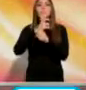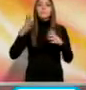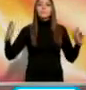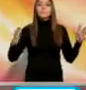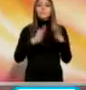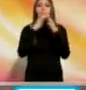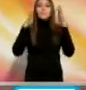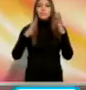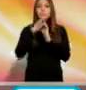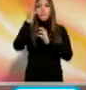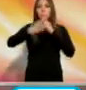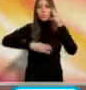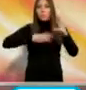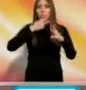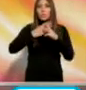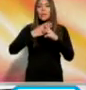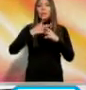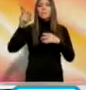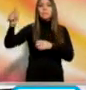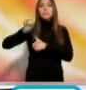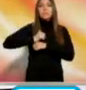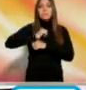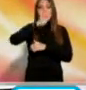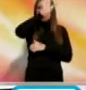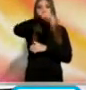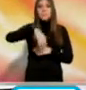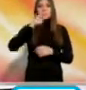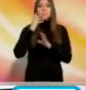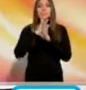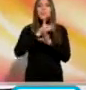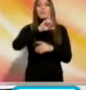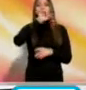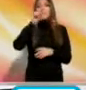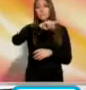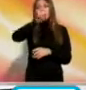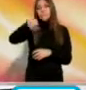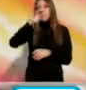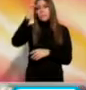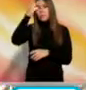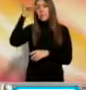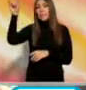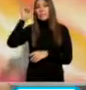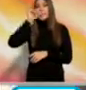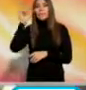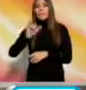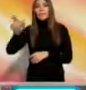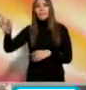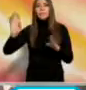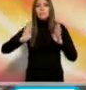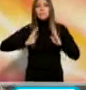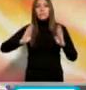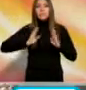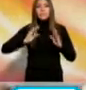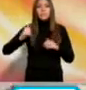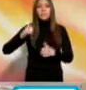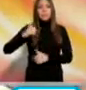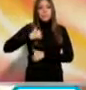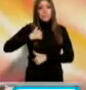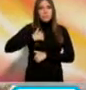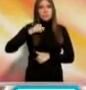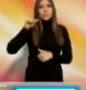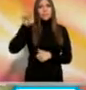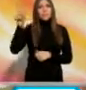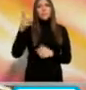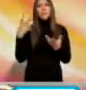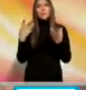ustedes seguramente se acuerdan, en Italia el ejército estaba el ejército de Mussolini,